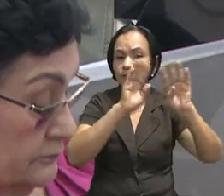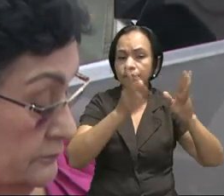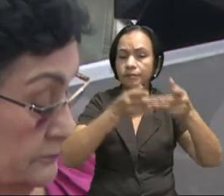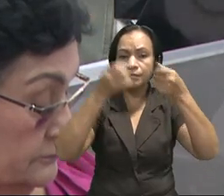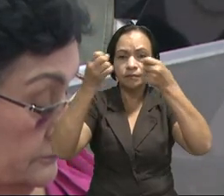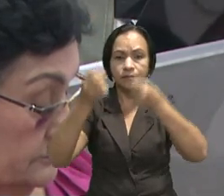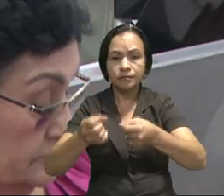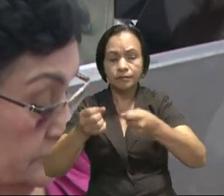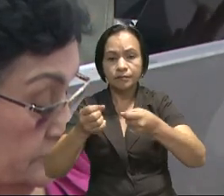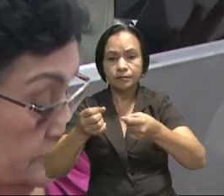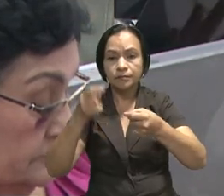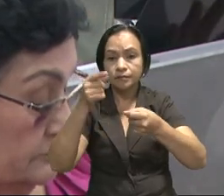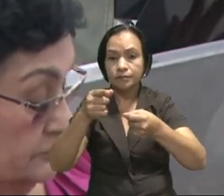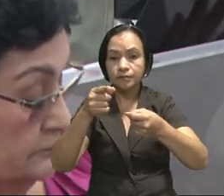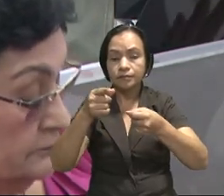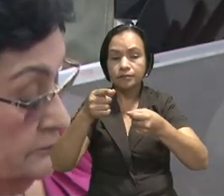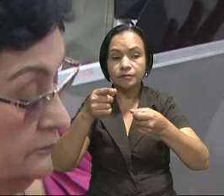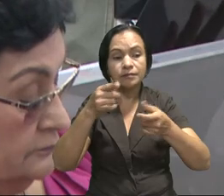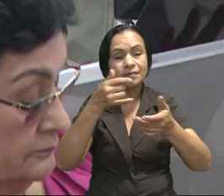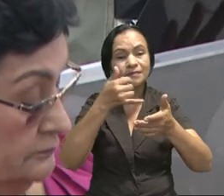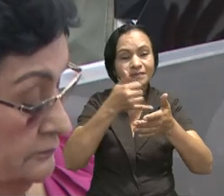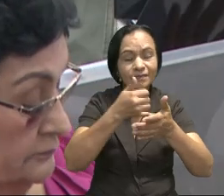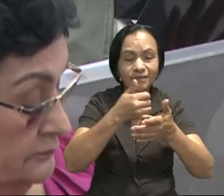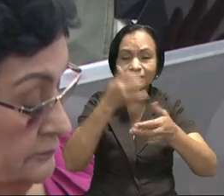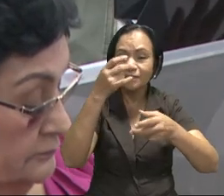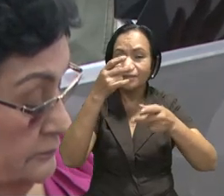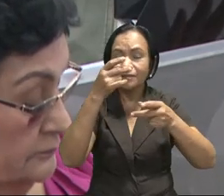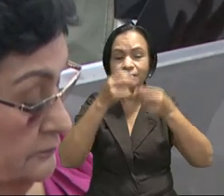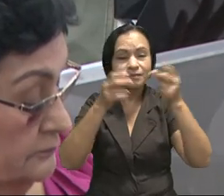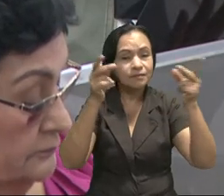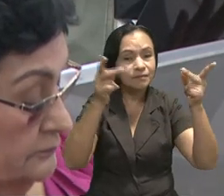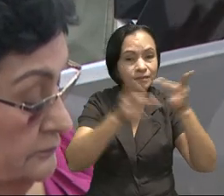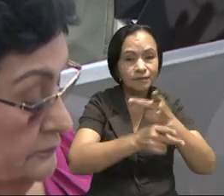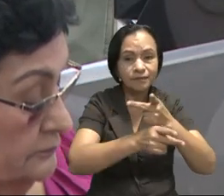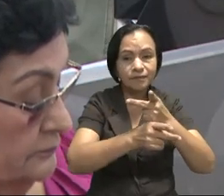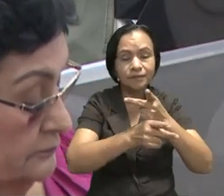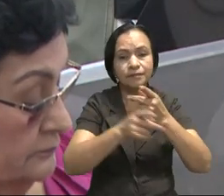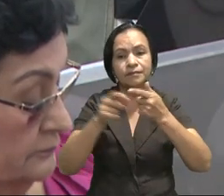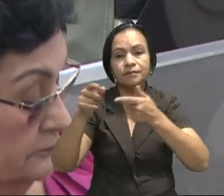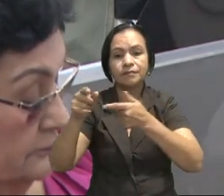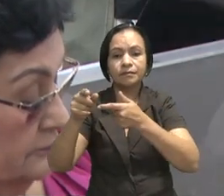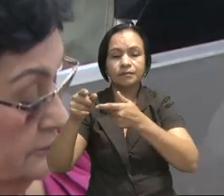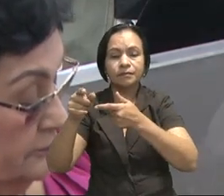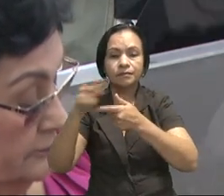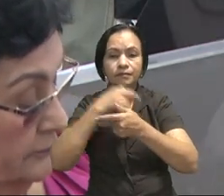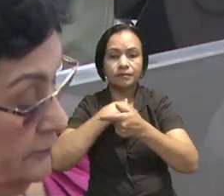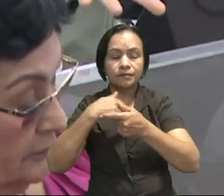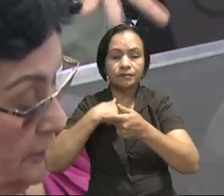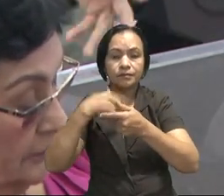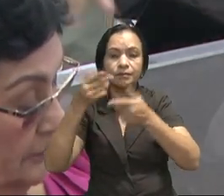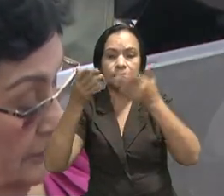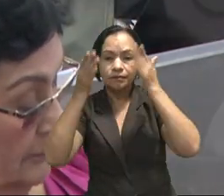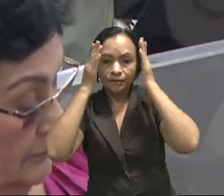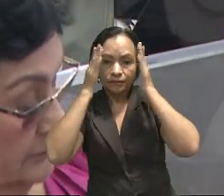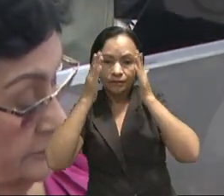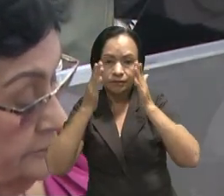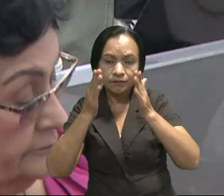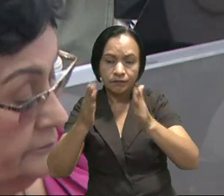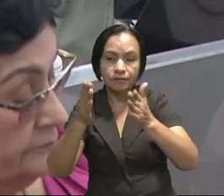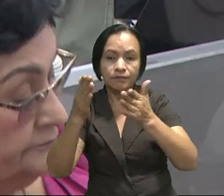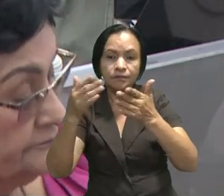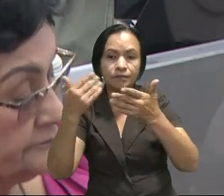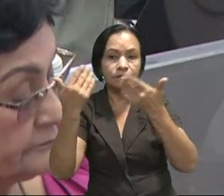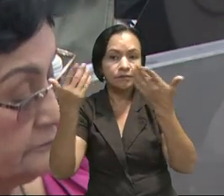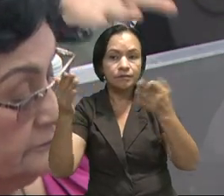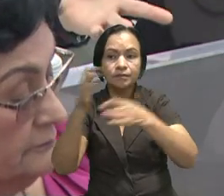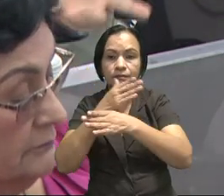hombre, esté en estado de vulnerabilidad que al hecho del servicio por lo cual